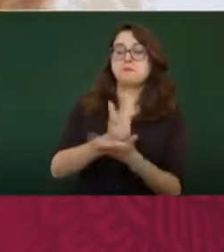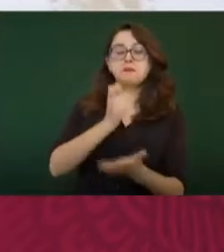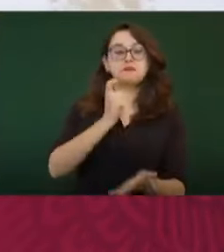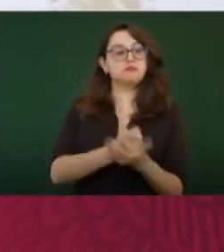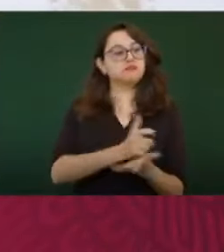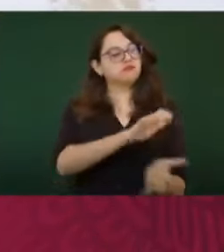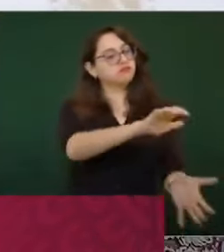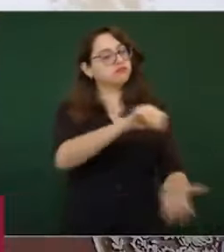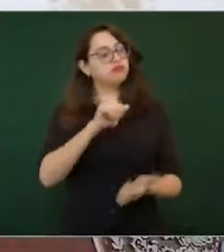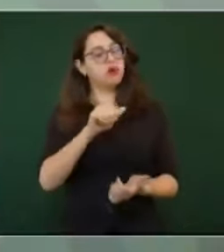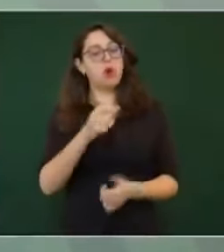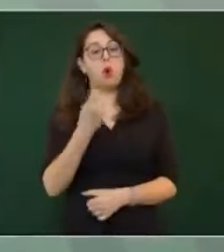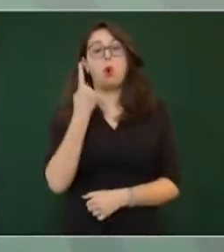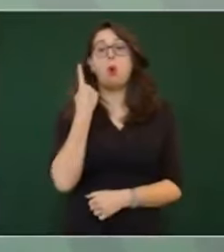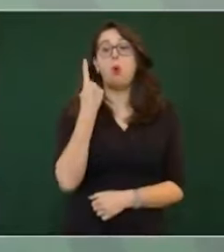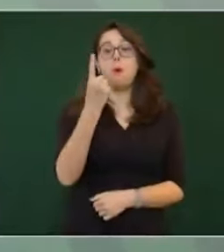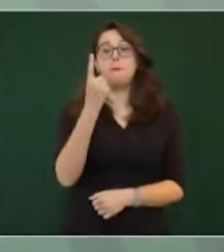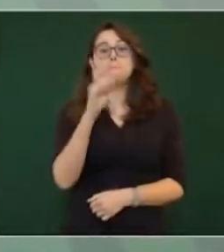1 billón.